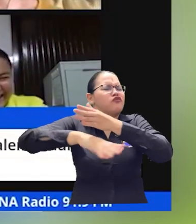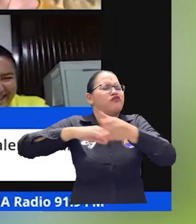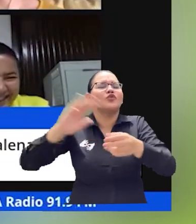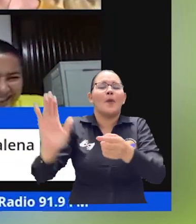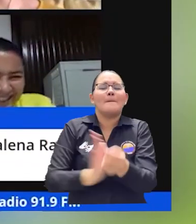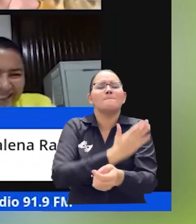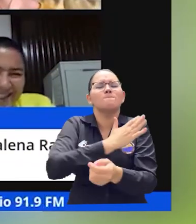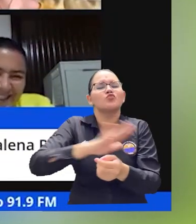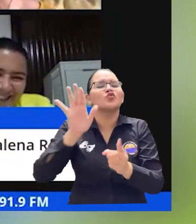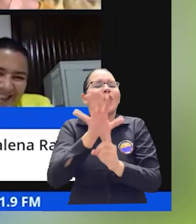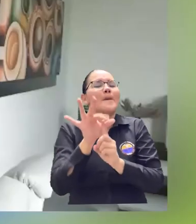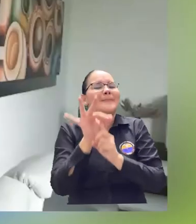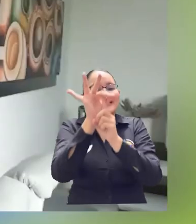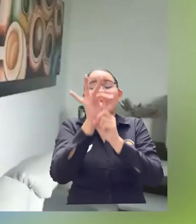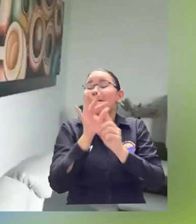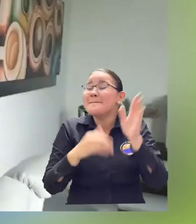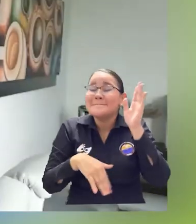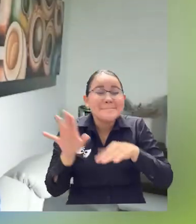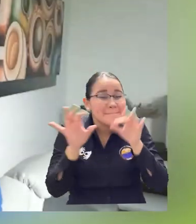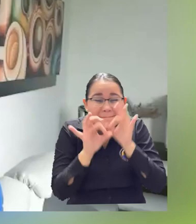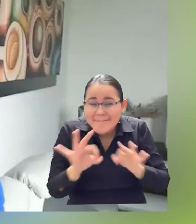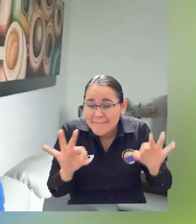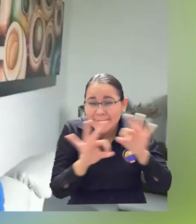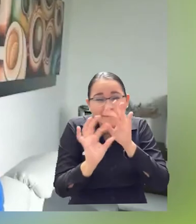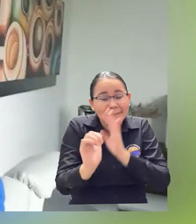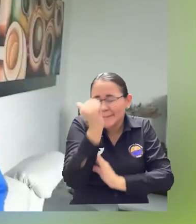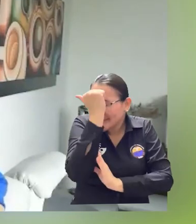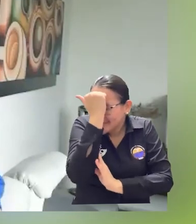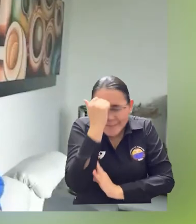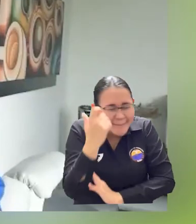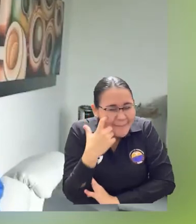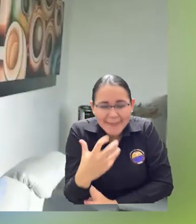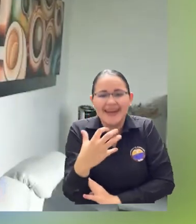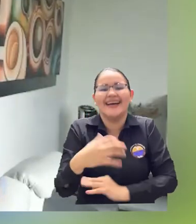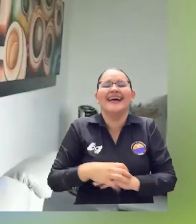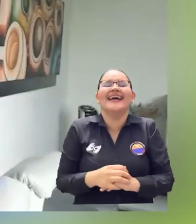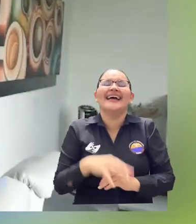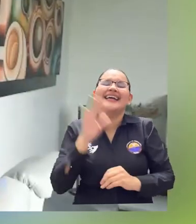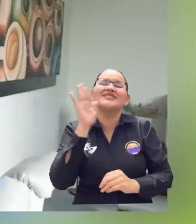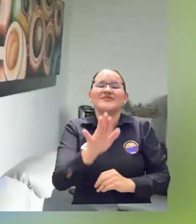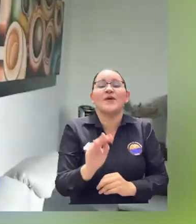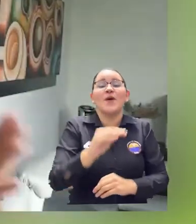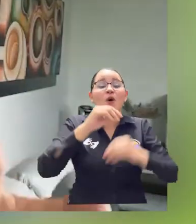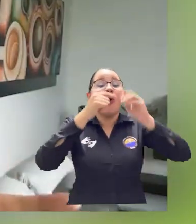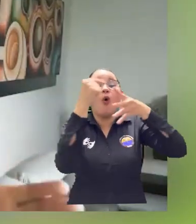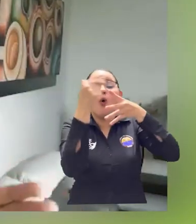pieza fundamental de esta celebración hemos decidido crear 4